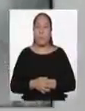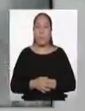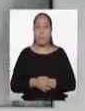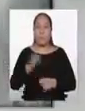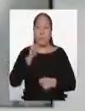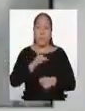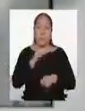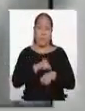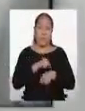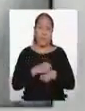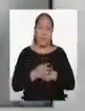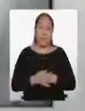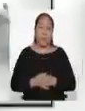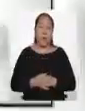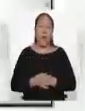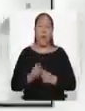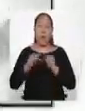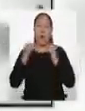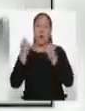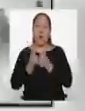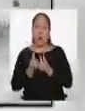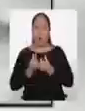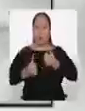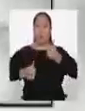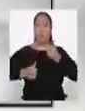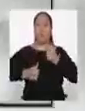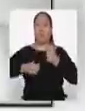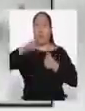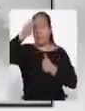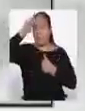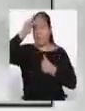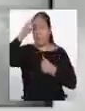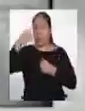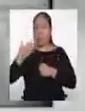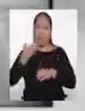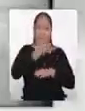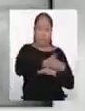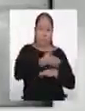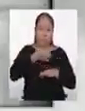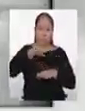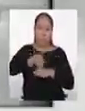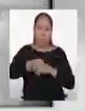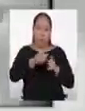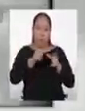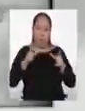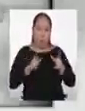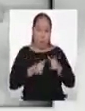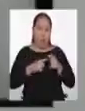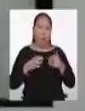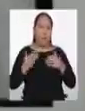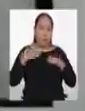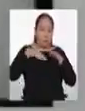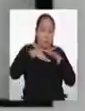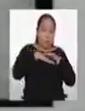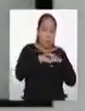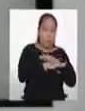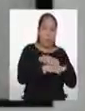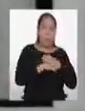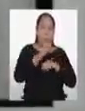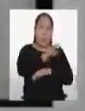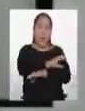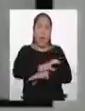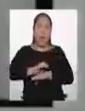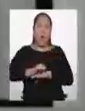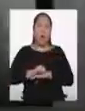En este contexto, fuerzas peruanas se desplazaron a los dos probables teatros de operaciones militares. A la costa